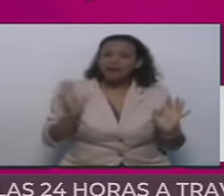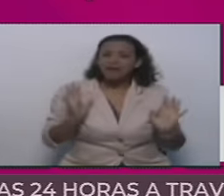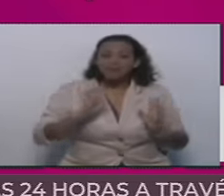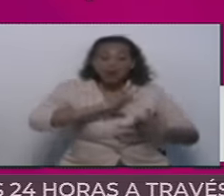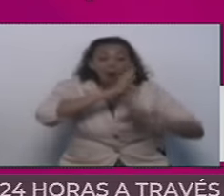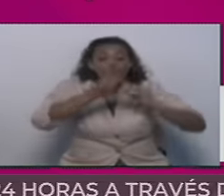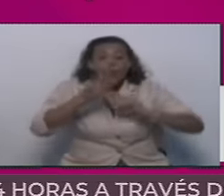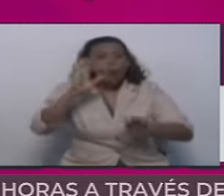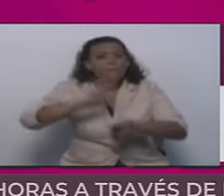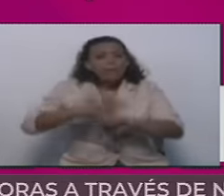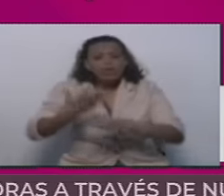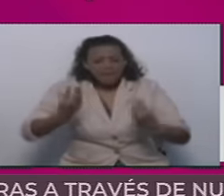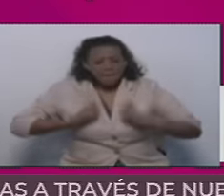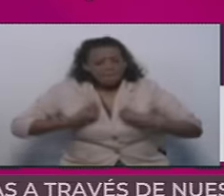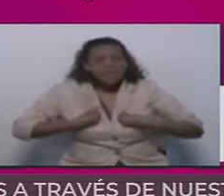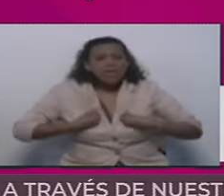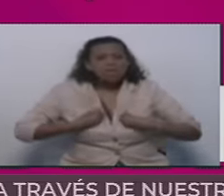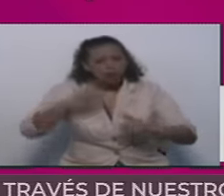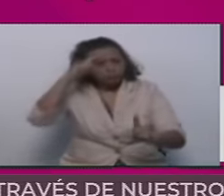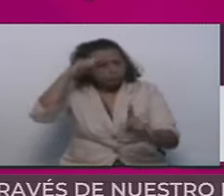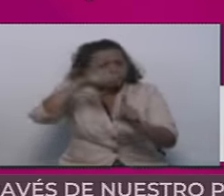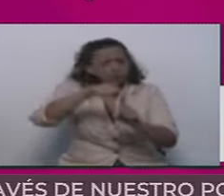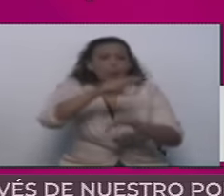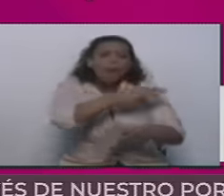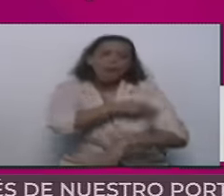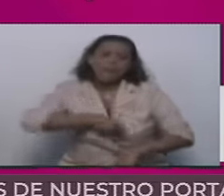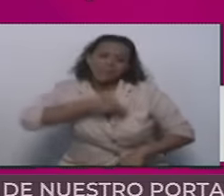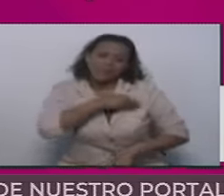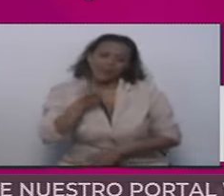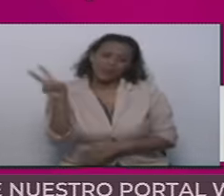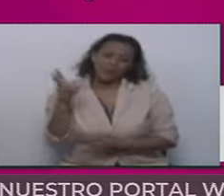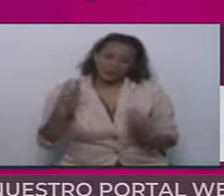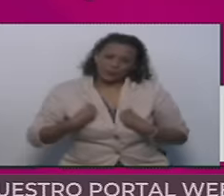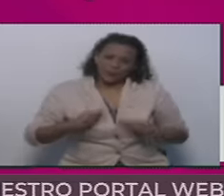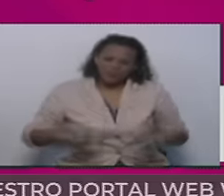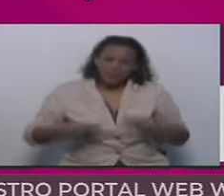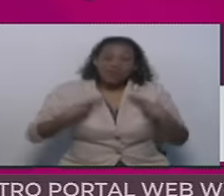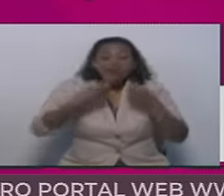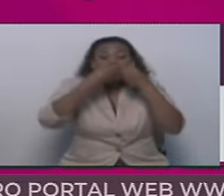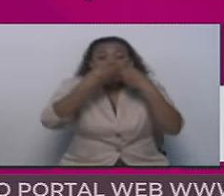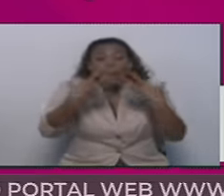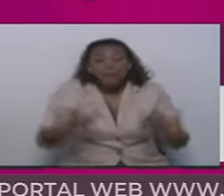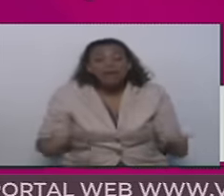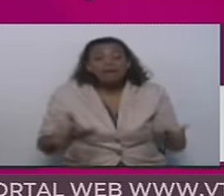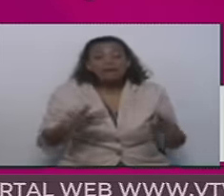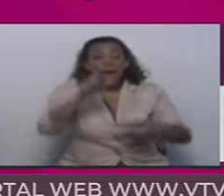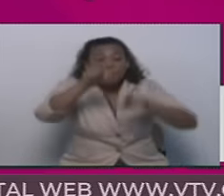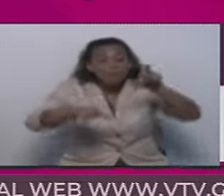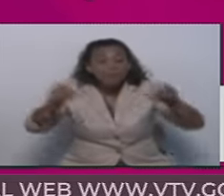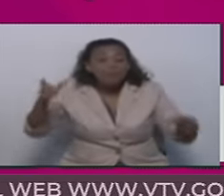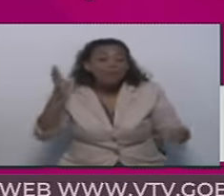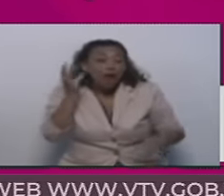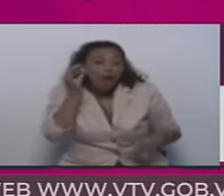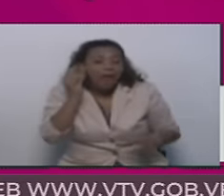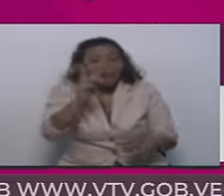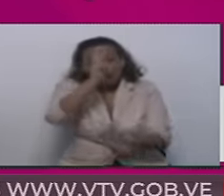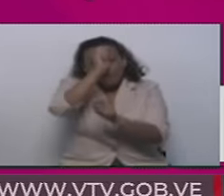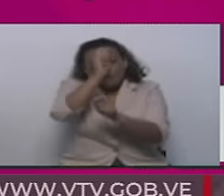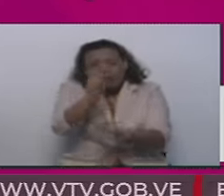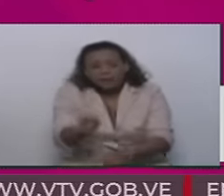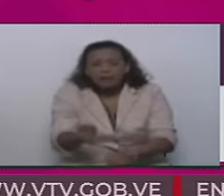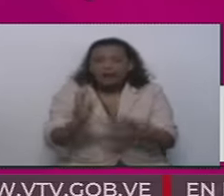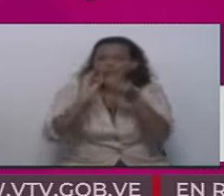un motivo, una causa y una misión de vida. Y qué bueno que las muñequeras pudimos rendirle ese